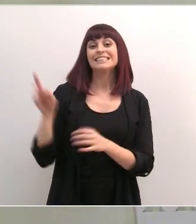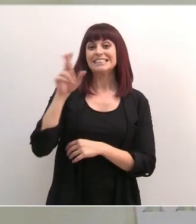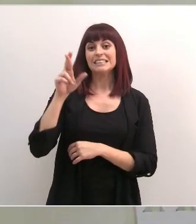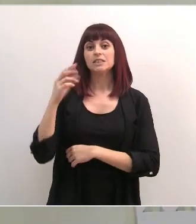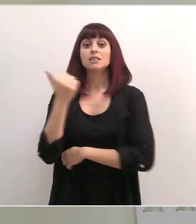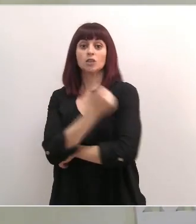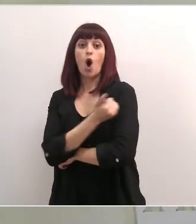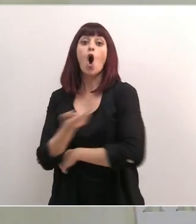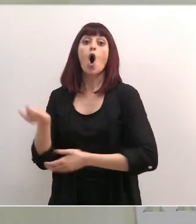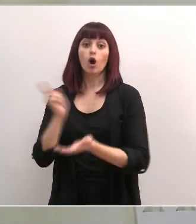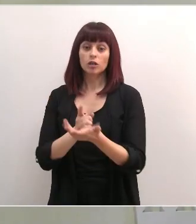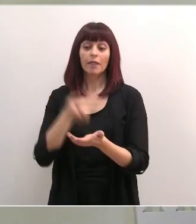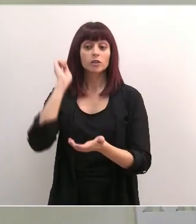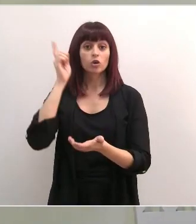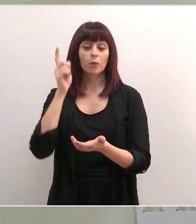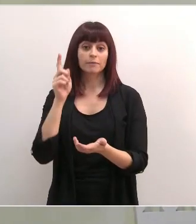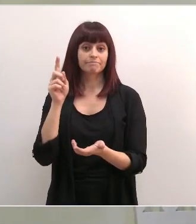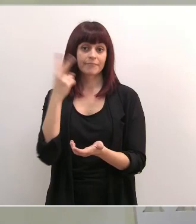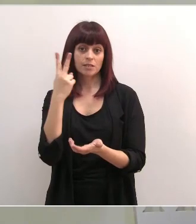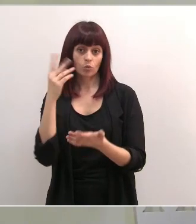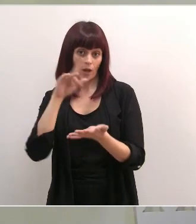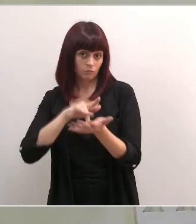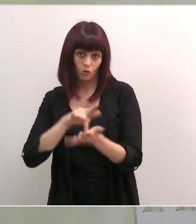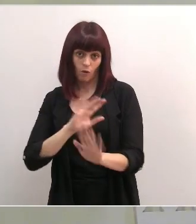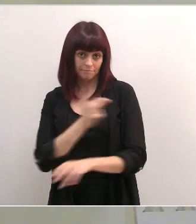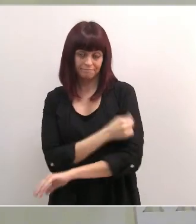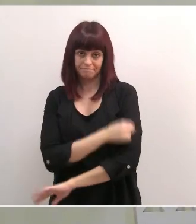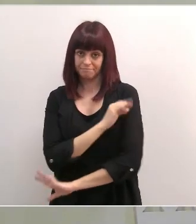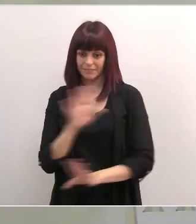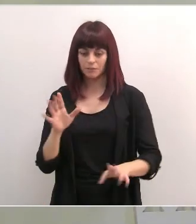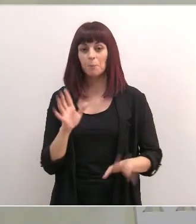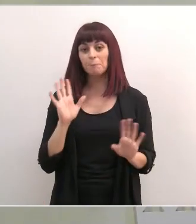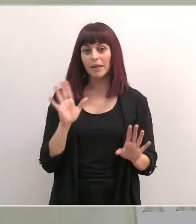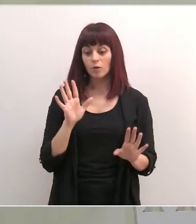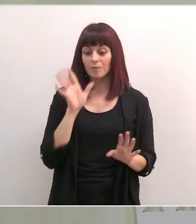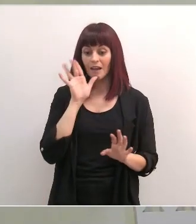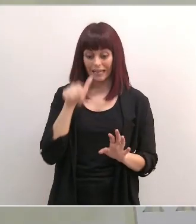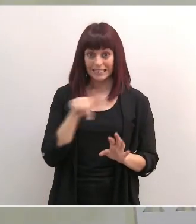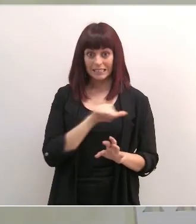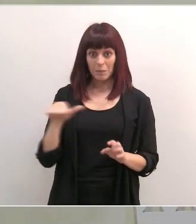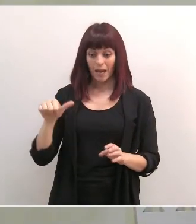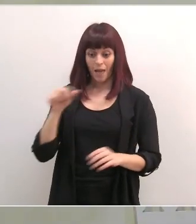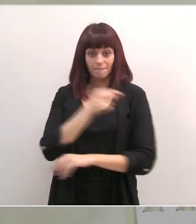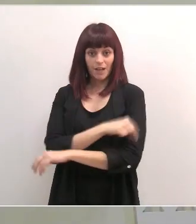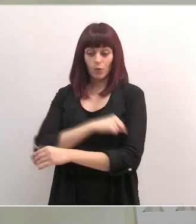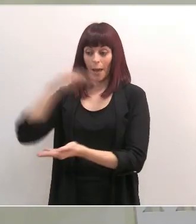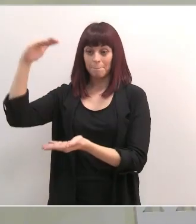que revacunar. Pero yo entiendo que la idea de la disminución de las dosis esta semana es porque